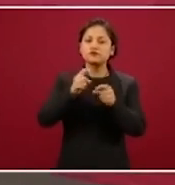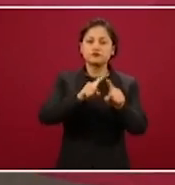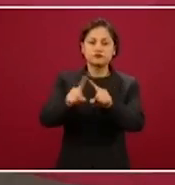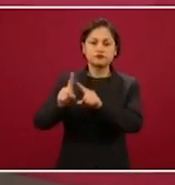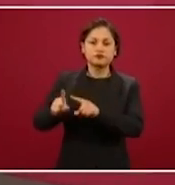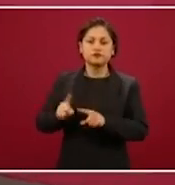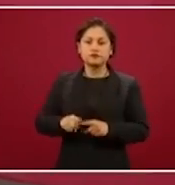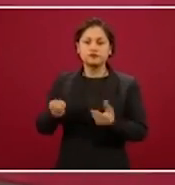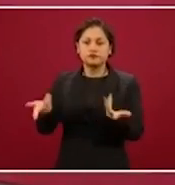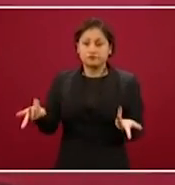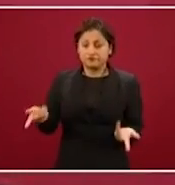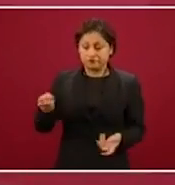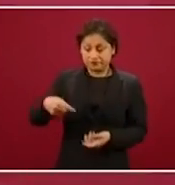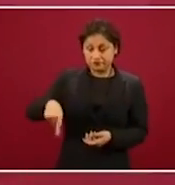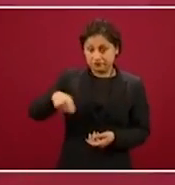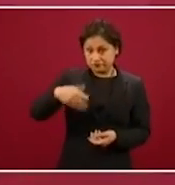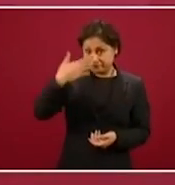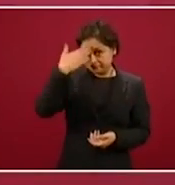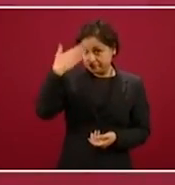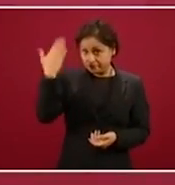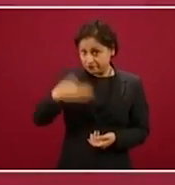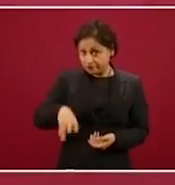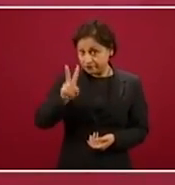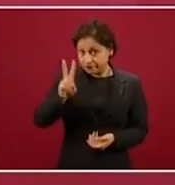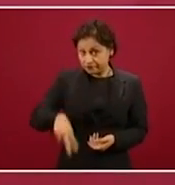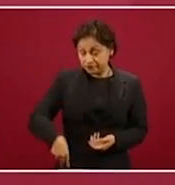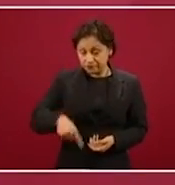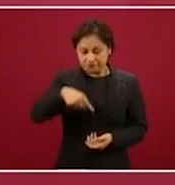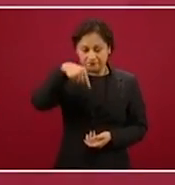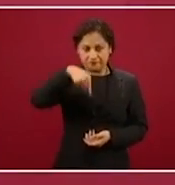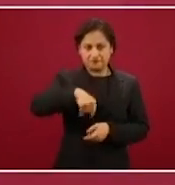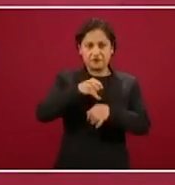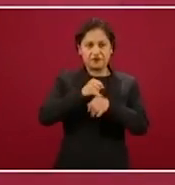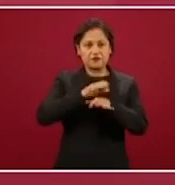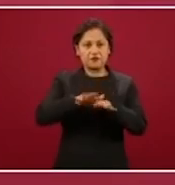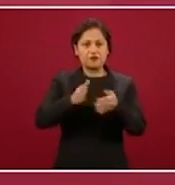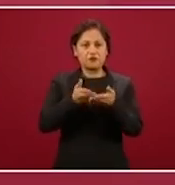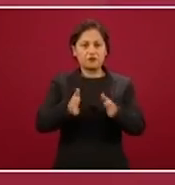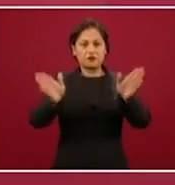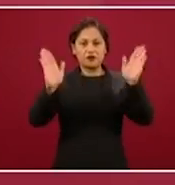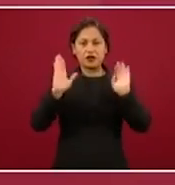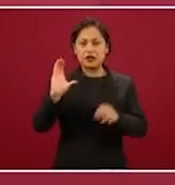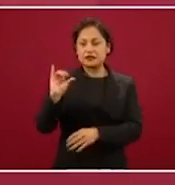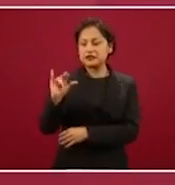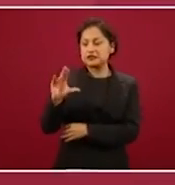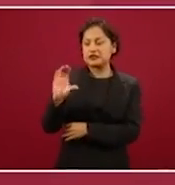Aquí todo se sabe, no necesitamos al CISEN, ya eso ya desapareció.